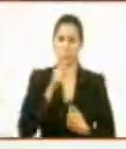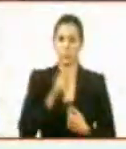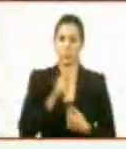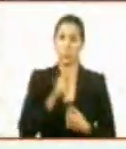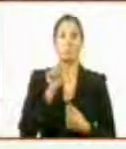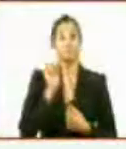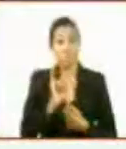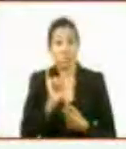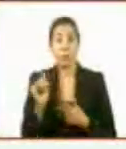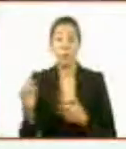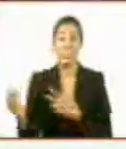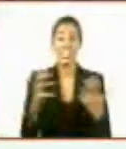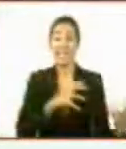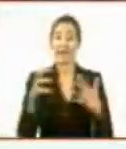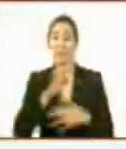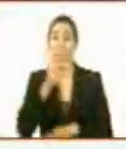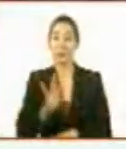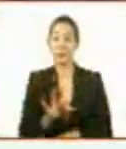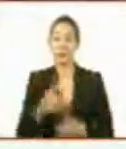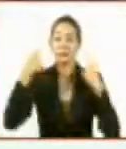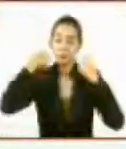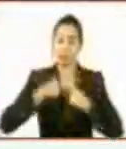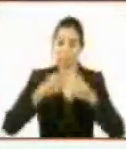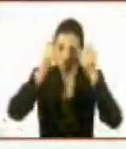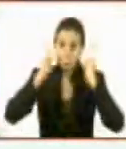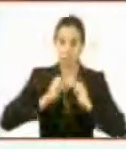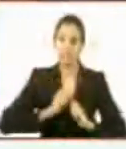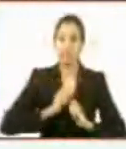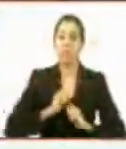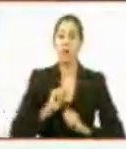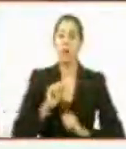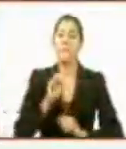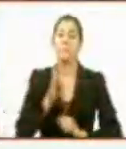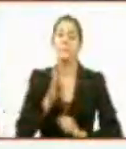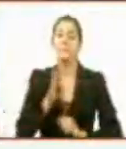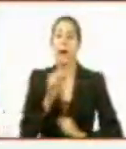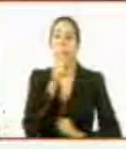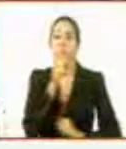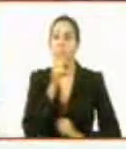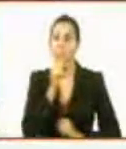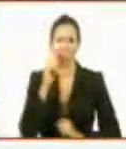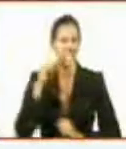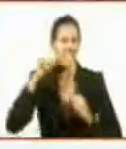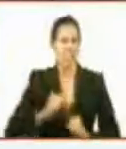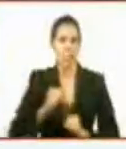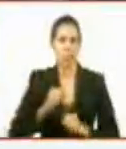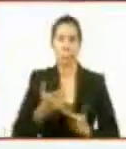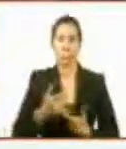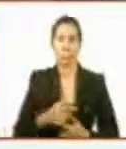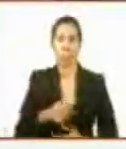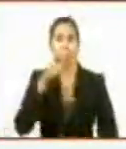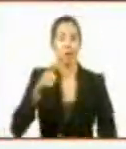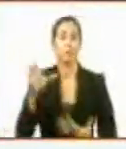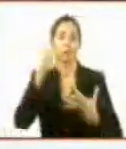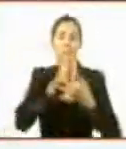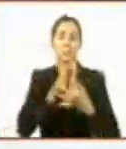federal. Este escapulario anduvo en el pecho de mi bisabuelo, que se llamó Pedro Pérez Pérez, era un negro guariqueño guerrillero, que se unió a